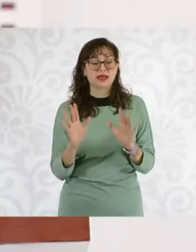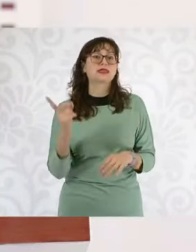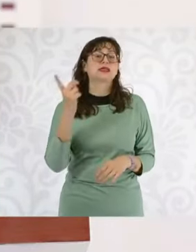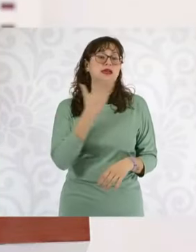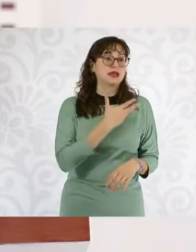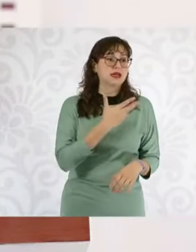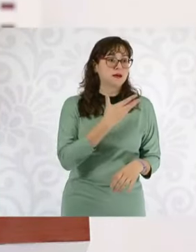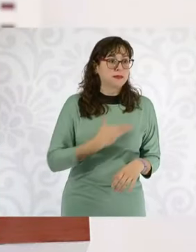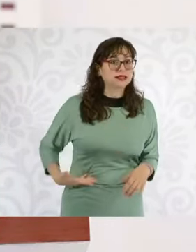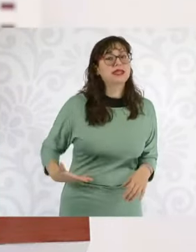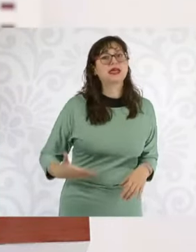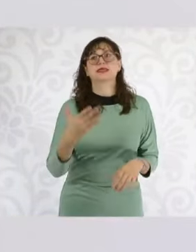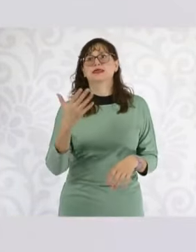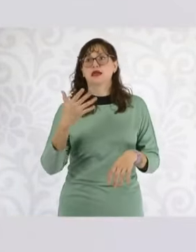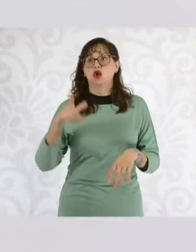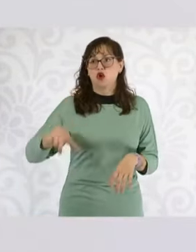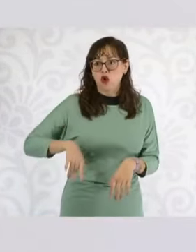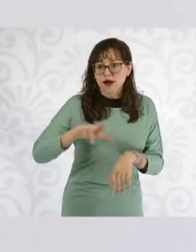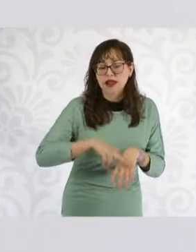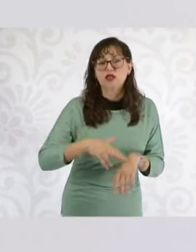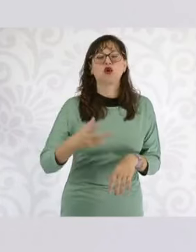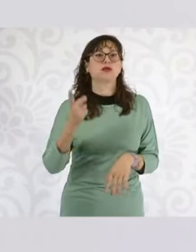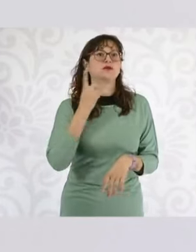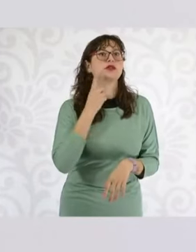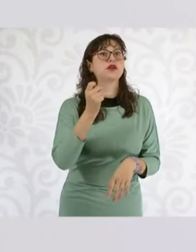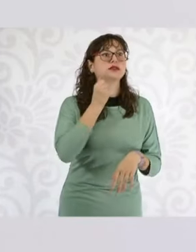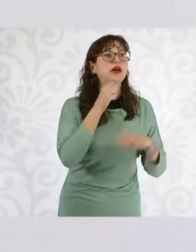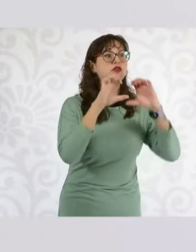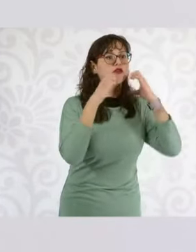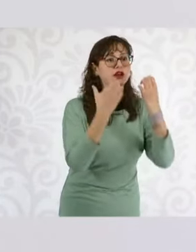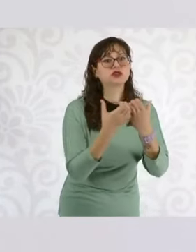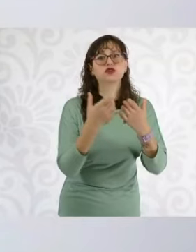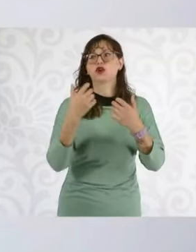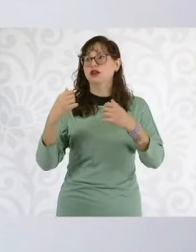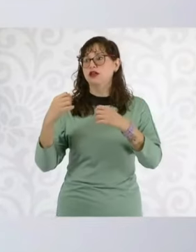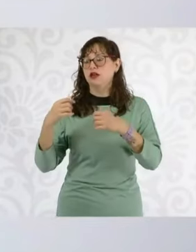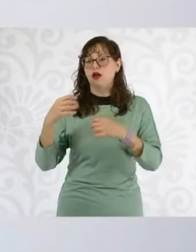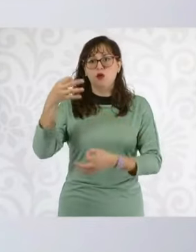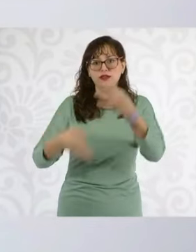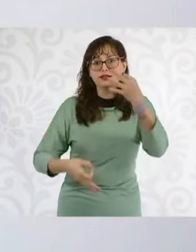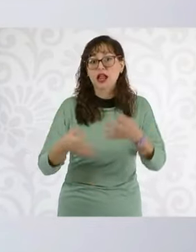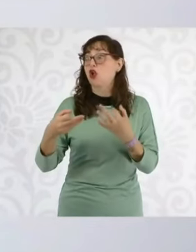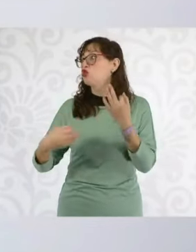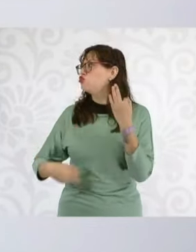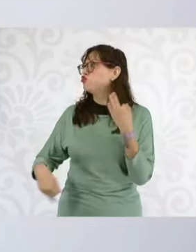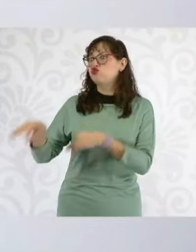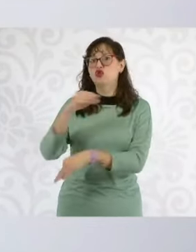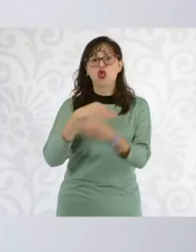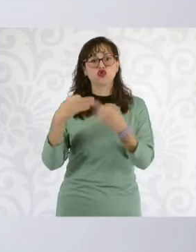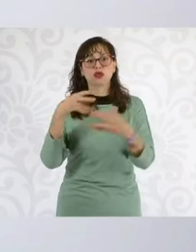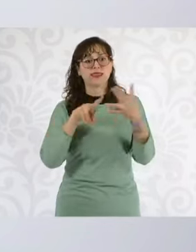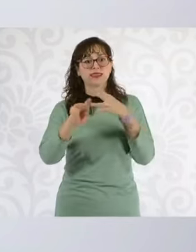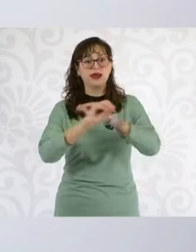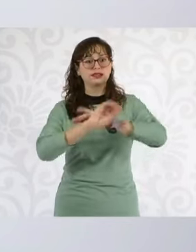legislativos, de los propios organismos autónomos, del Poder Judicial. Es decir, todos tenemos que garantizar